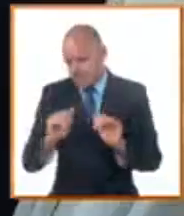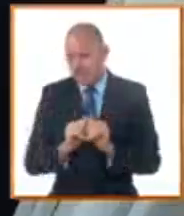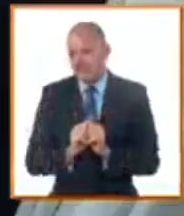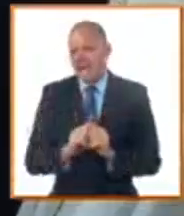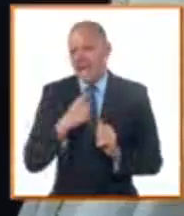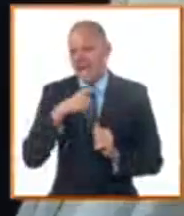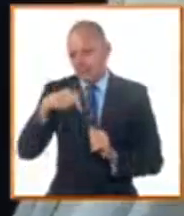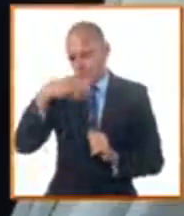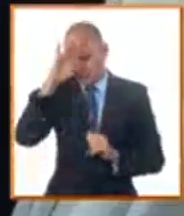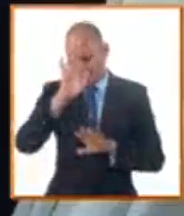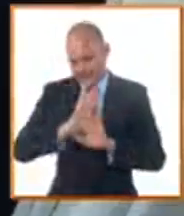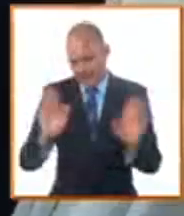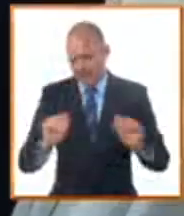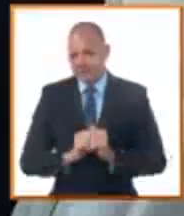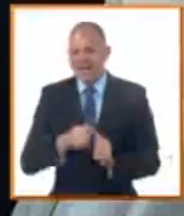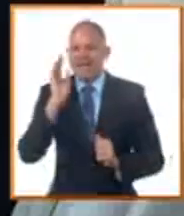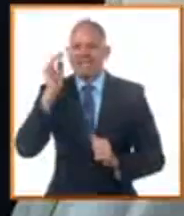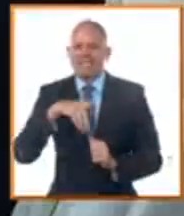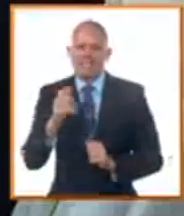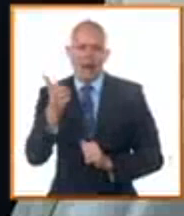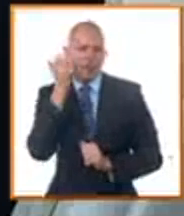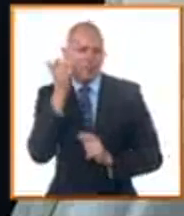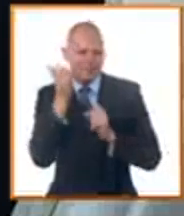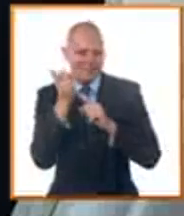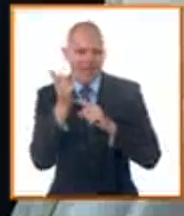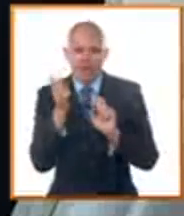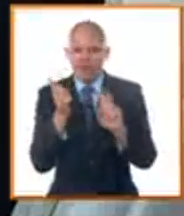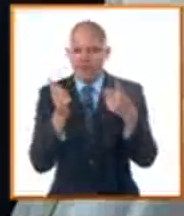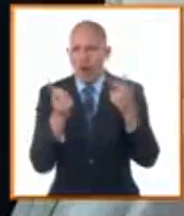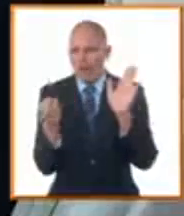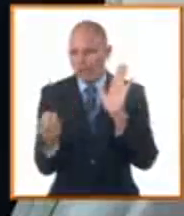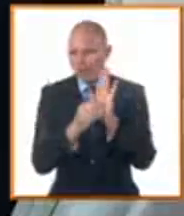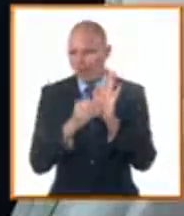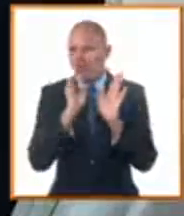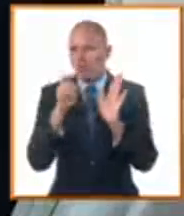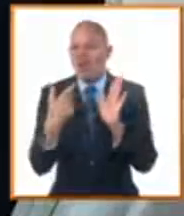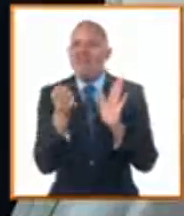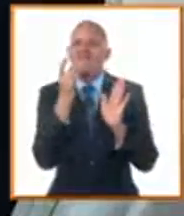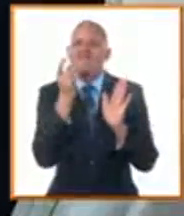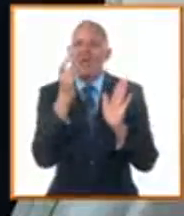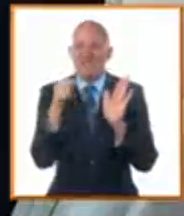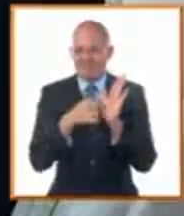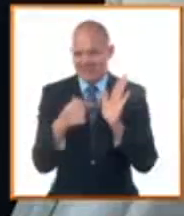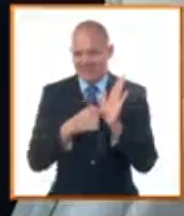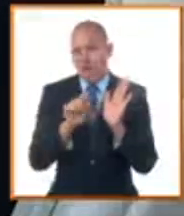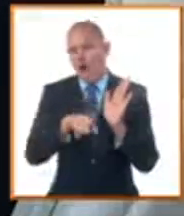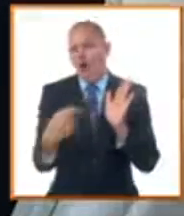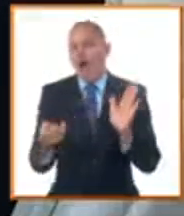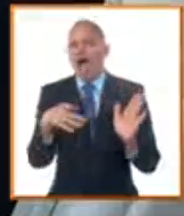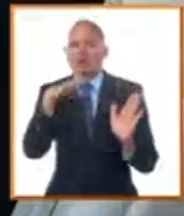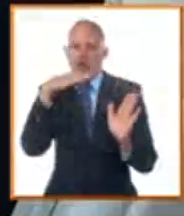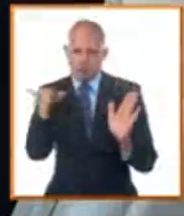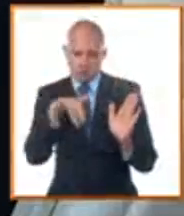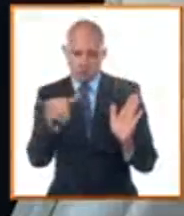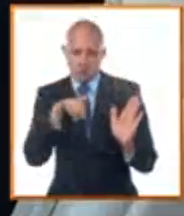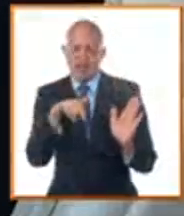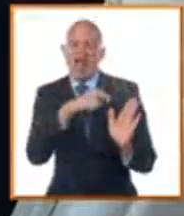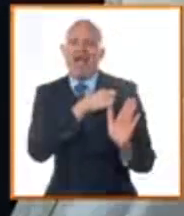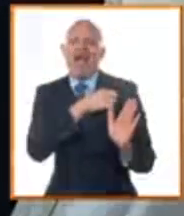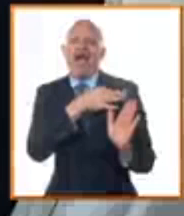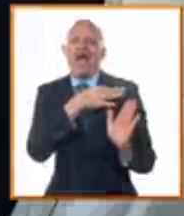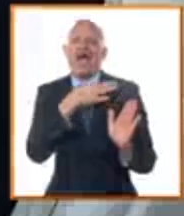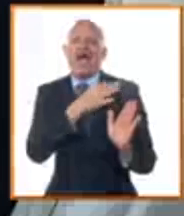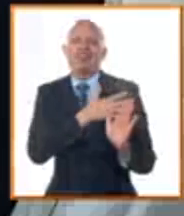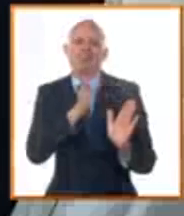cubanas que son sólidas, que han ido creciendo, si hay sectores tan dinámicos como el turismo, que ha demostrado la validez